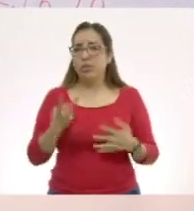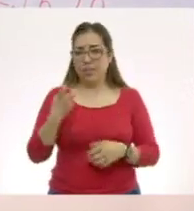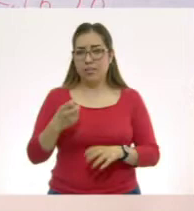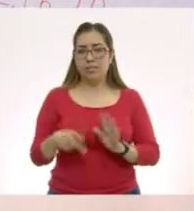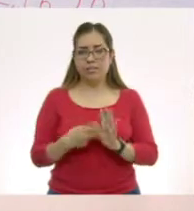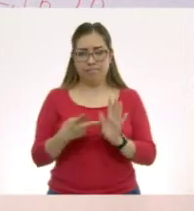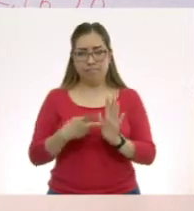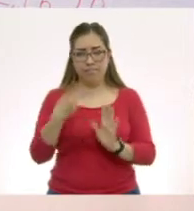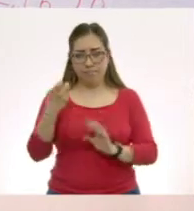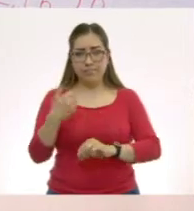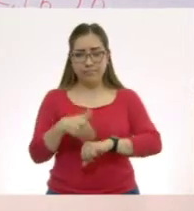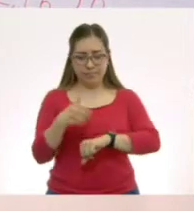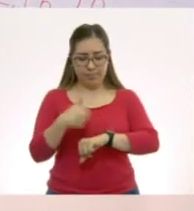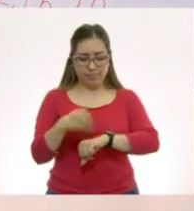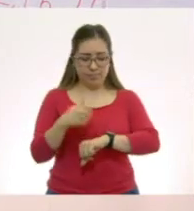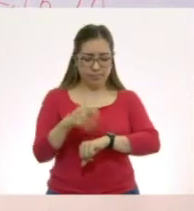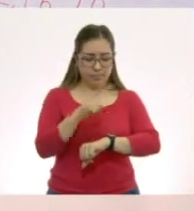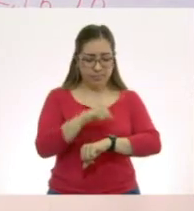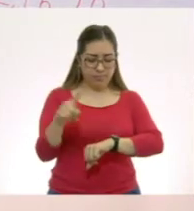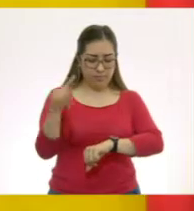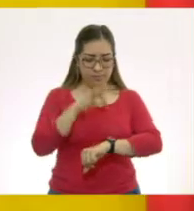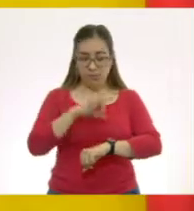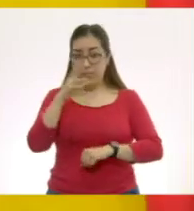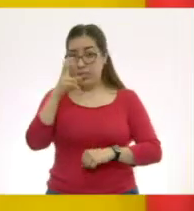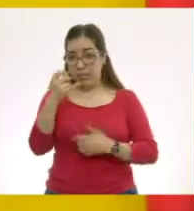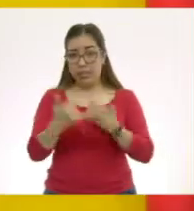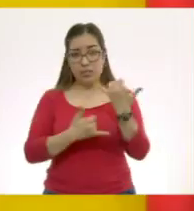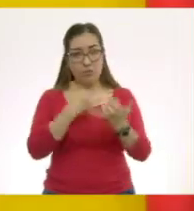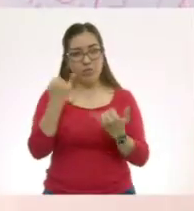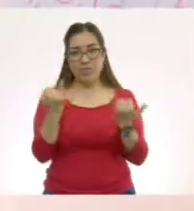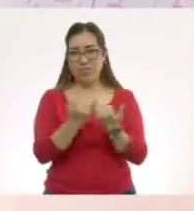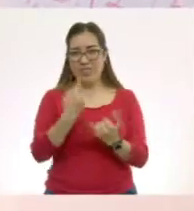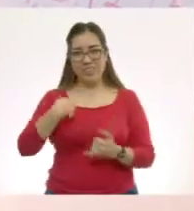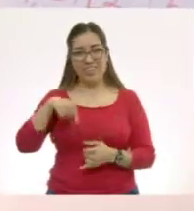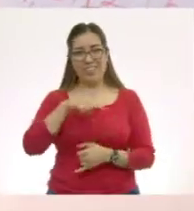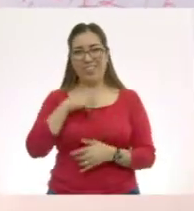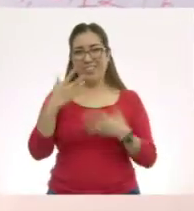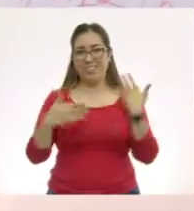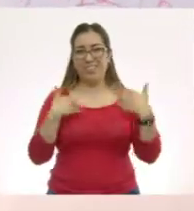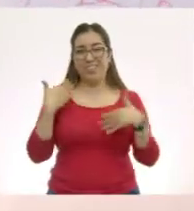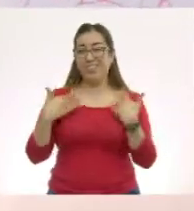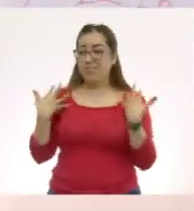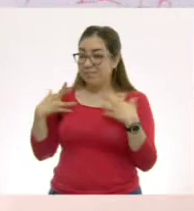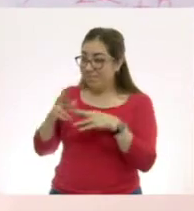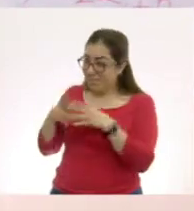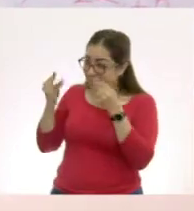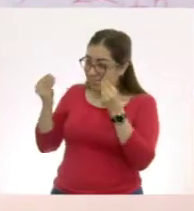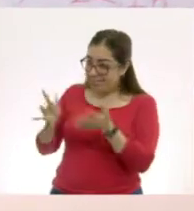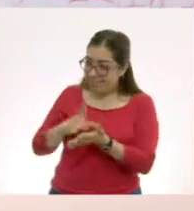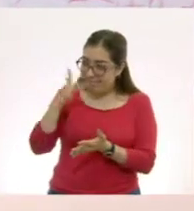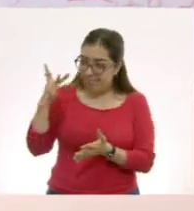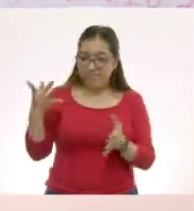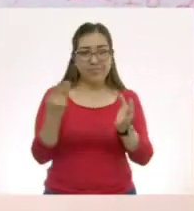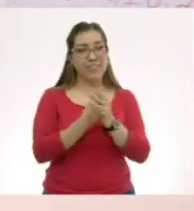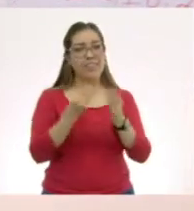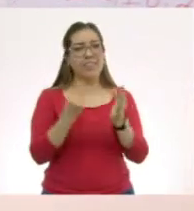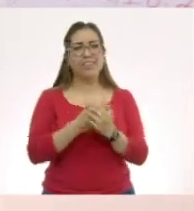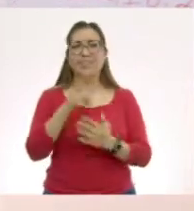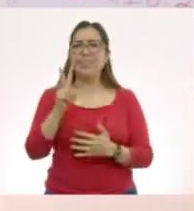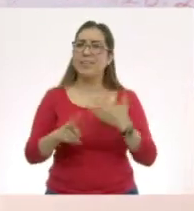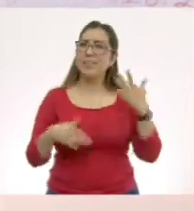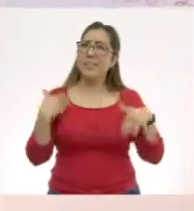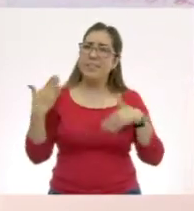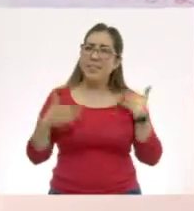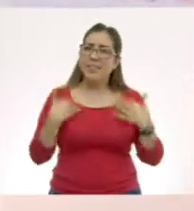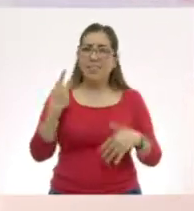repetir ese número y pueden hacer este juego igual de divertido como nosotros lo hicimos. Maestra Rosalba, muchísimas gracias por estas clases bien divertidas